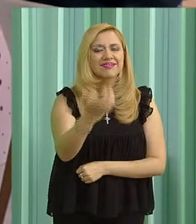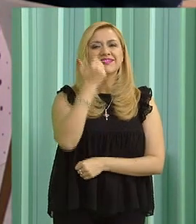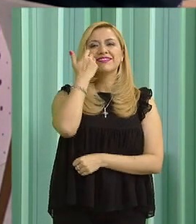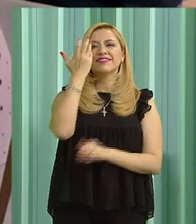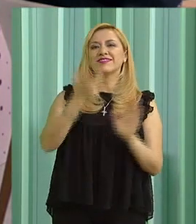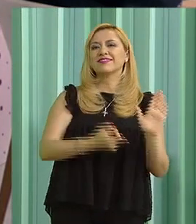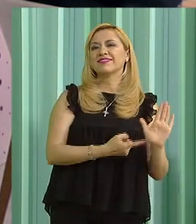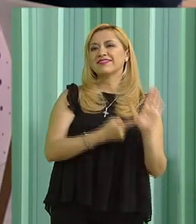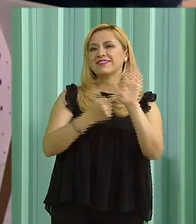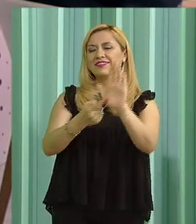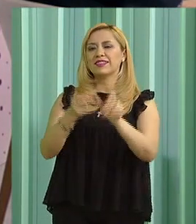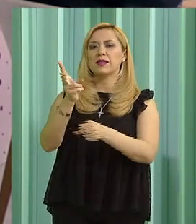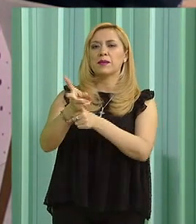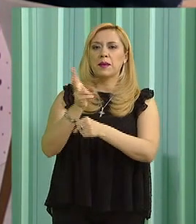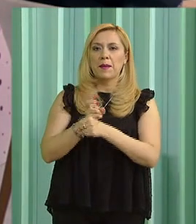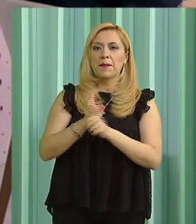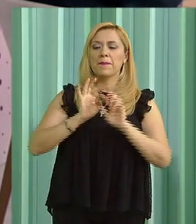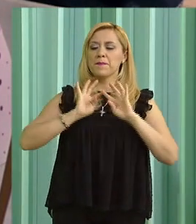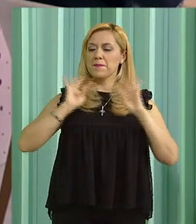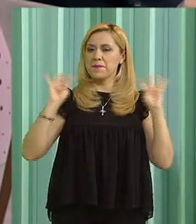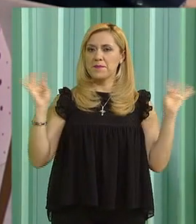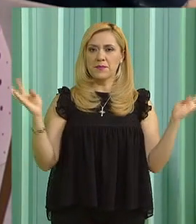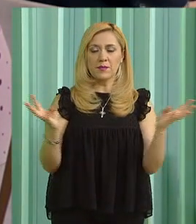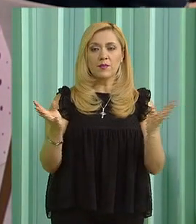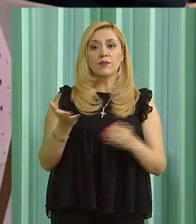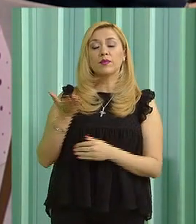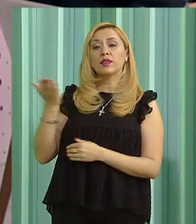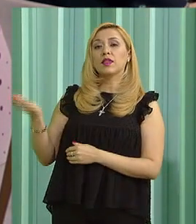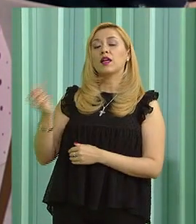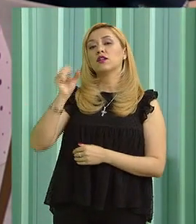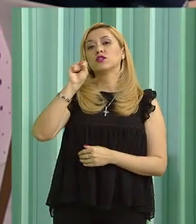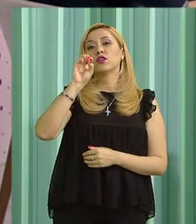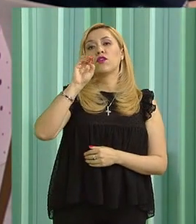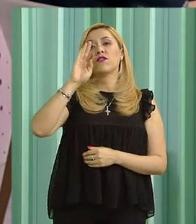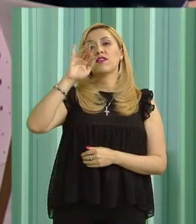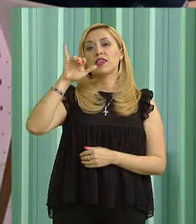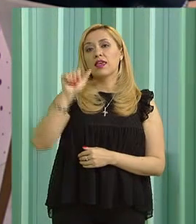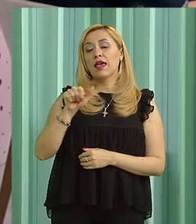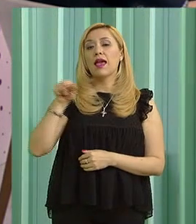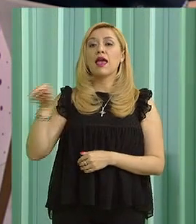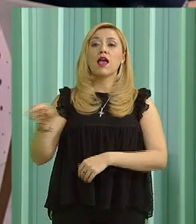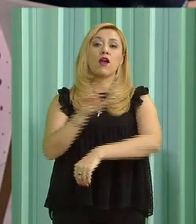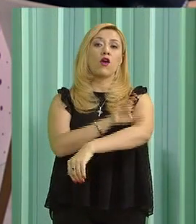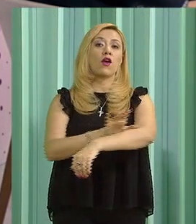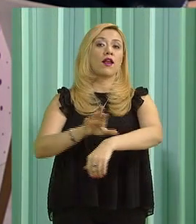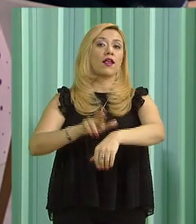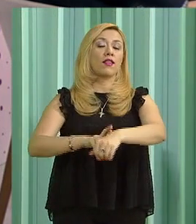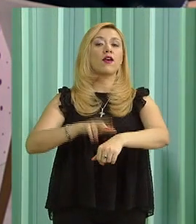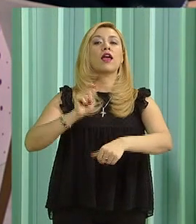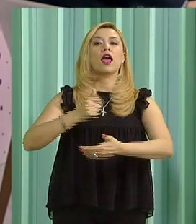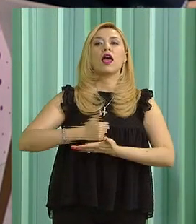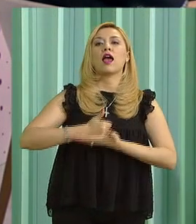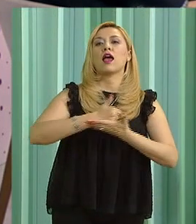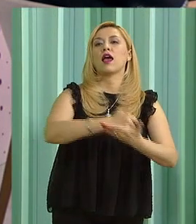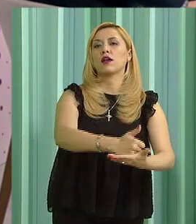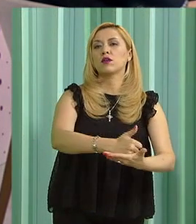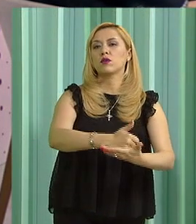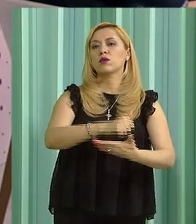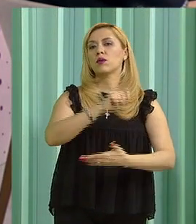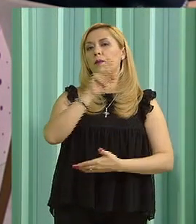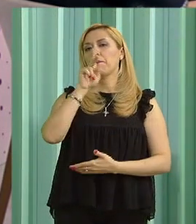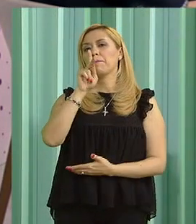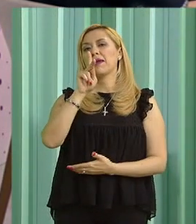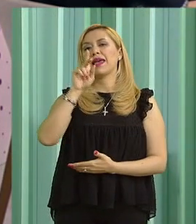quiero presentarles a nuestros panelistas. Nos acompaña Sofía Comadurán. Ella es coordinadora de Asistencia Humanitaria de